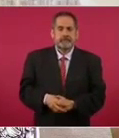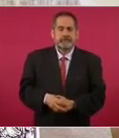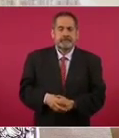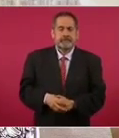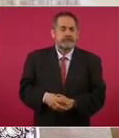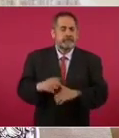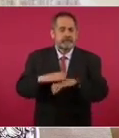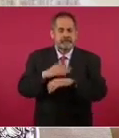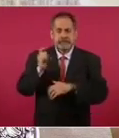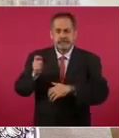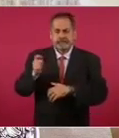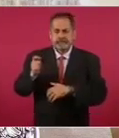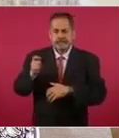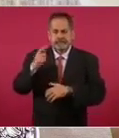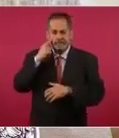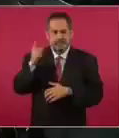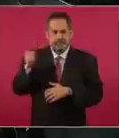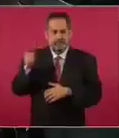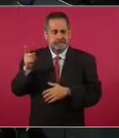Porque ya